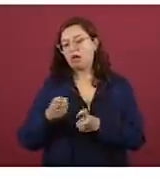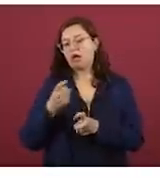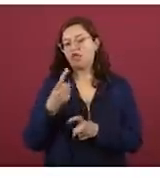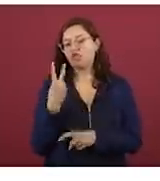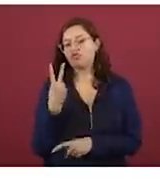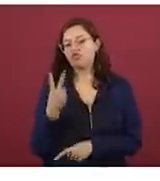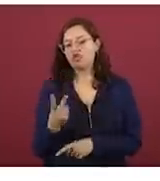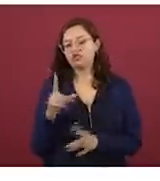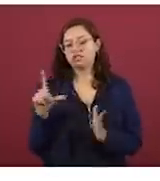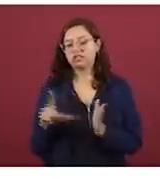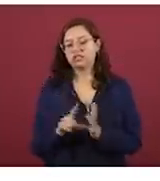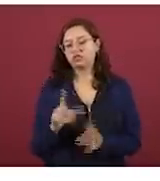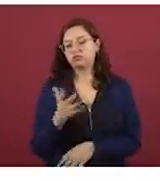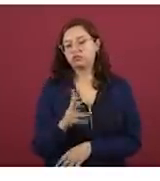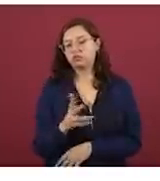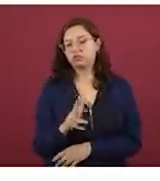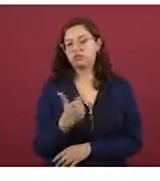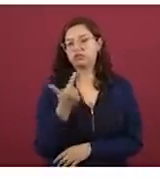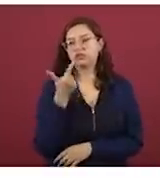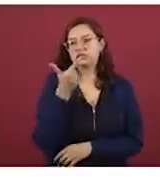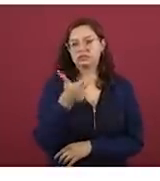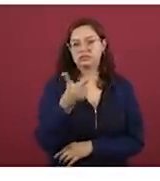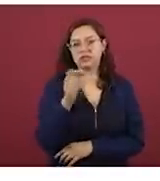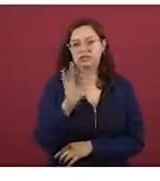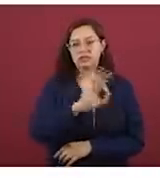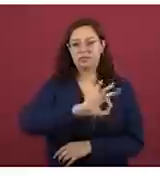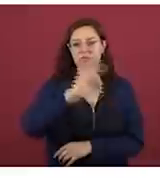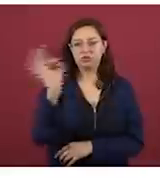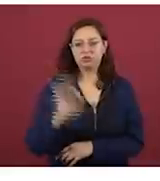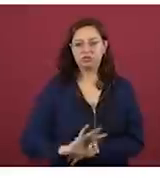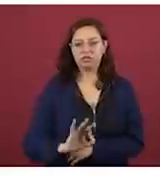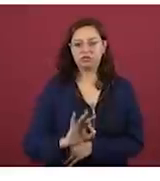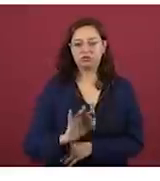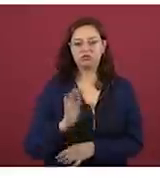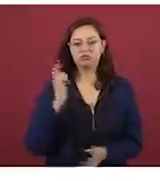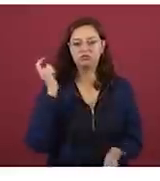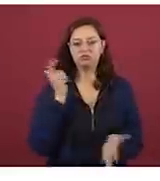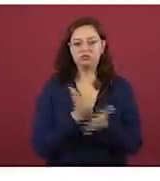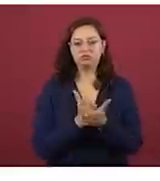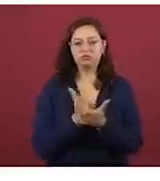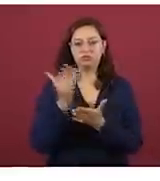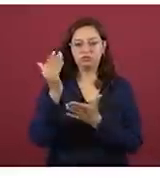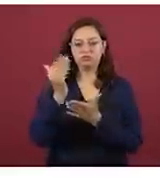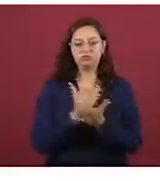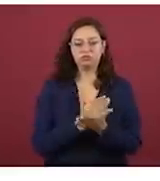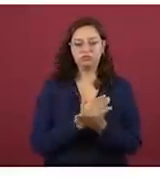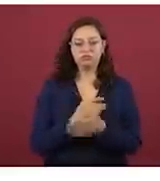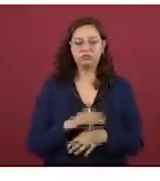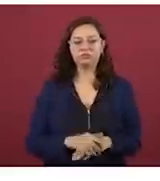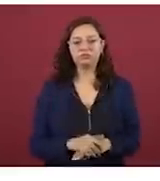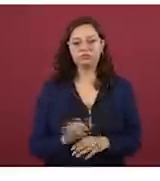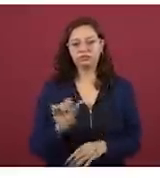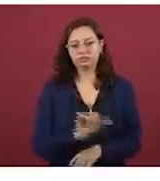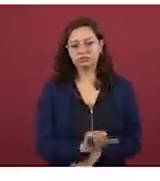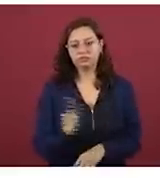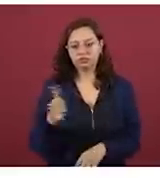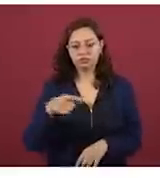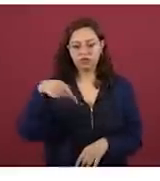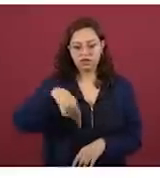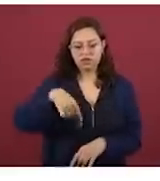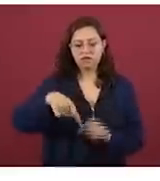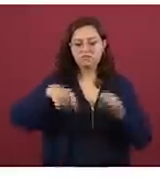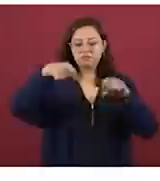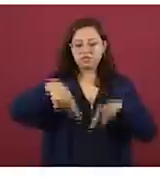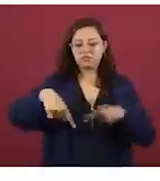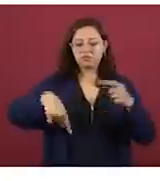al 7% que dan de menos en esa gasolinera. Tenemos otra aquí en la Ciudad de